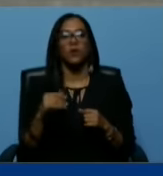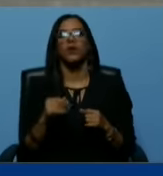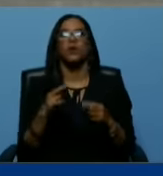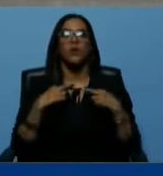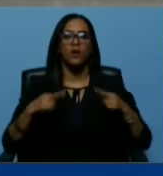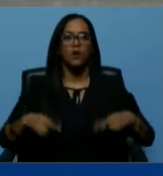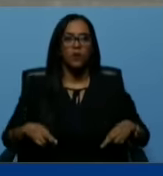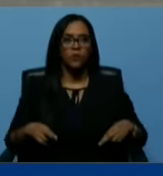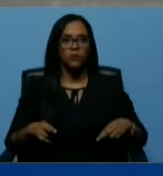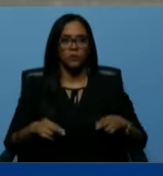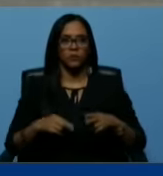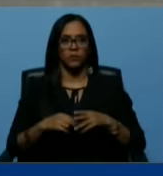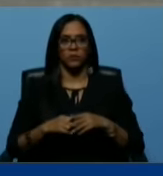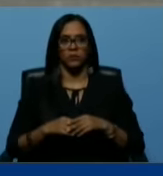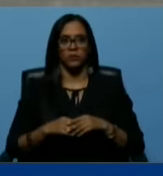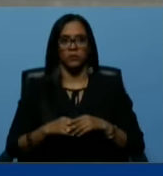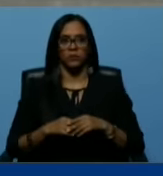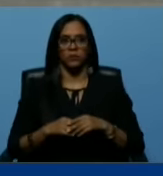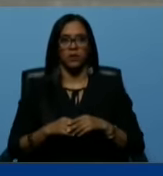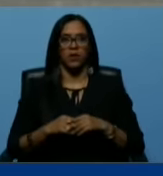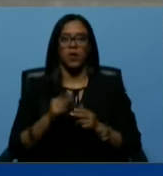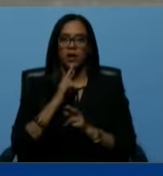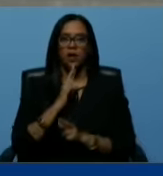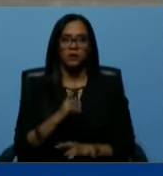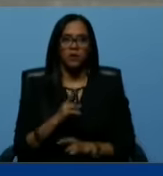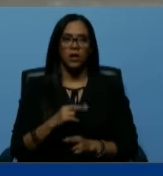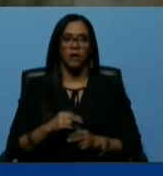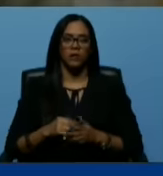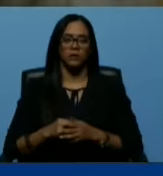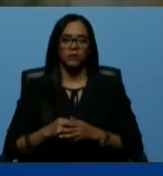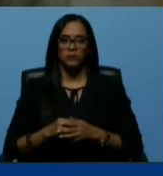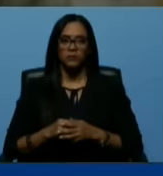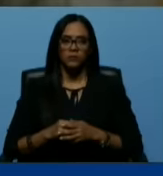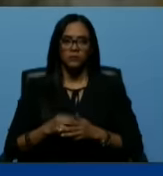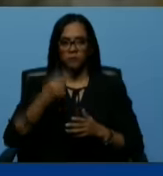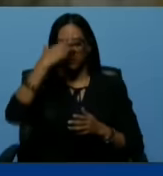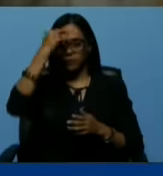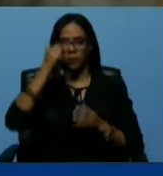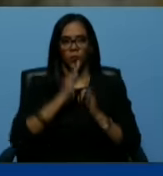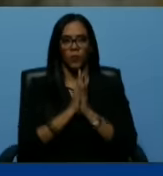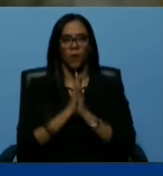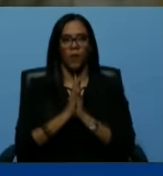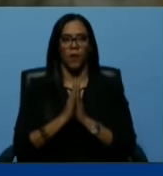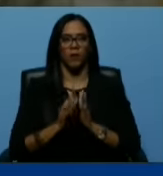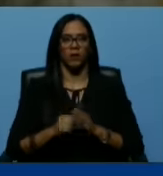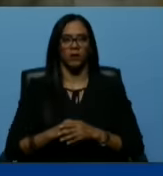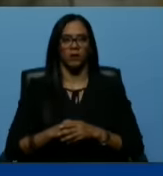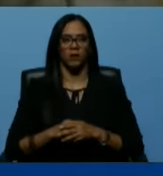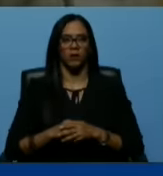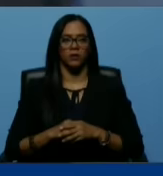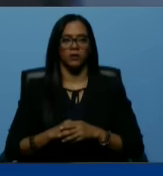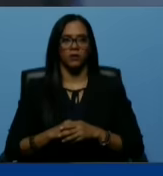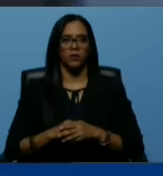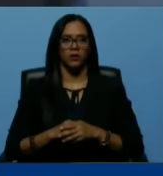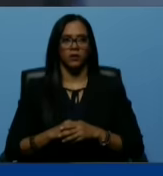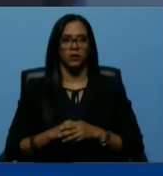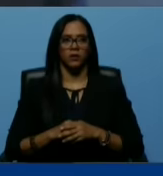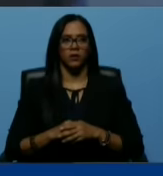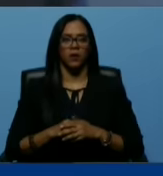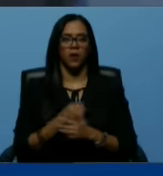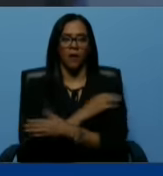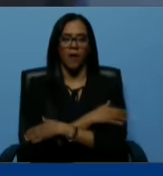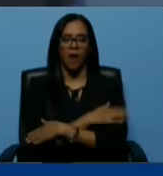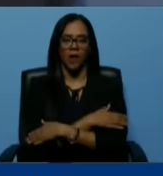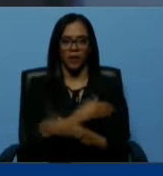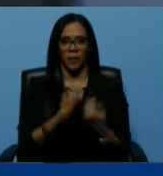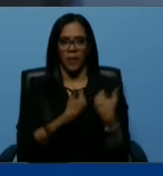recursos y resultados. Héctor Rodríguez, por favor. Aló, aló, aló. Un abrazo,